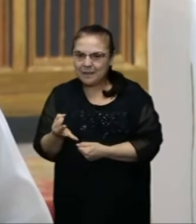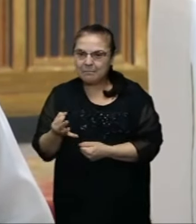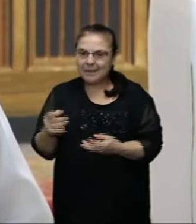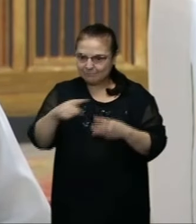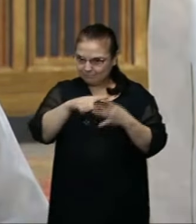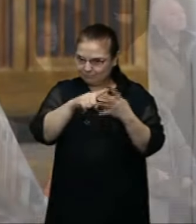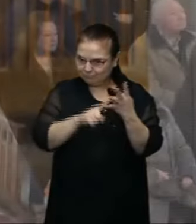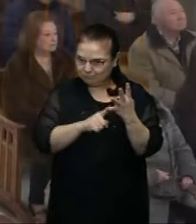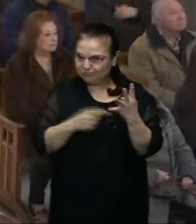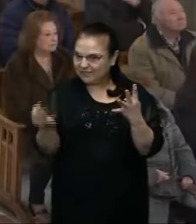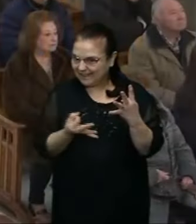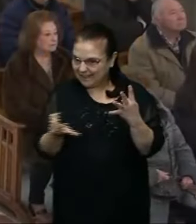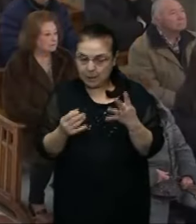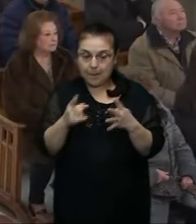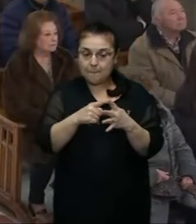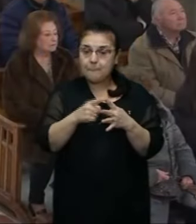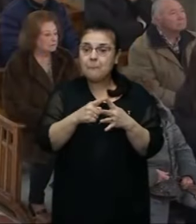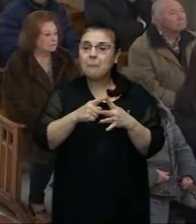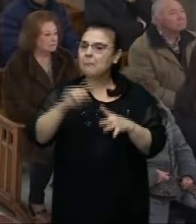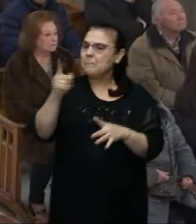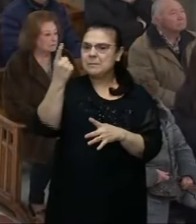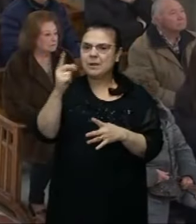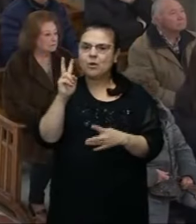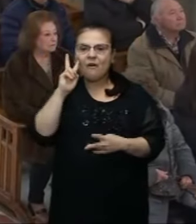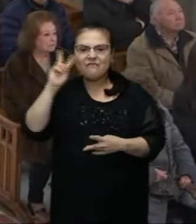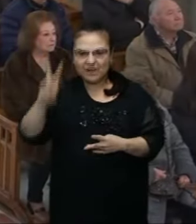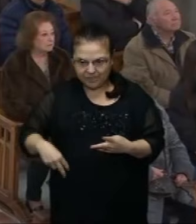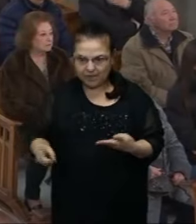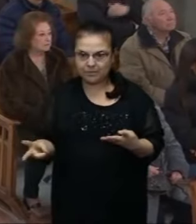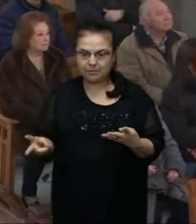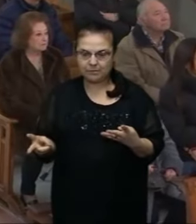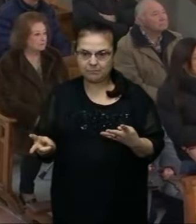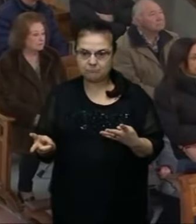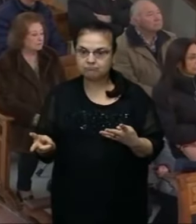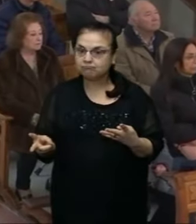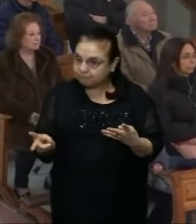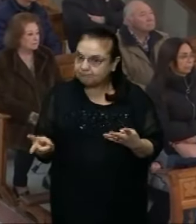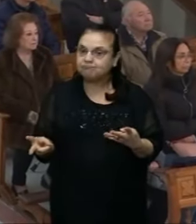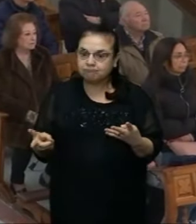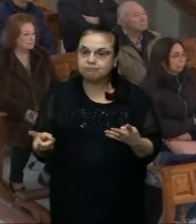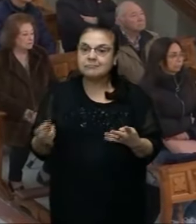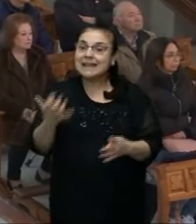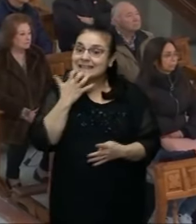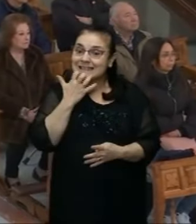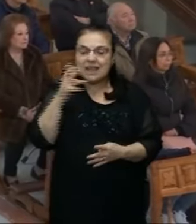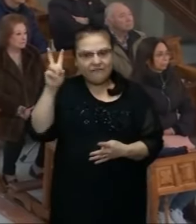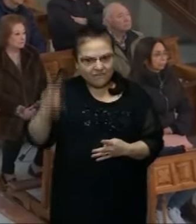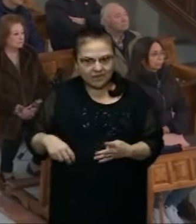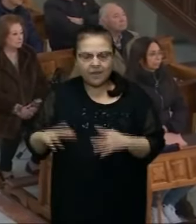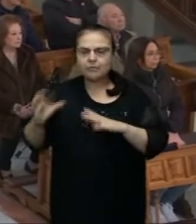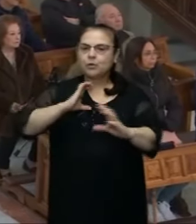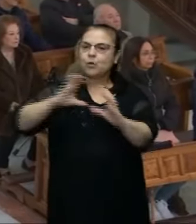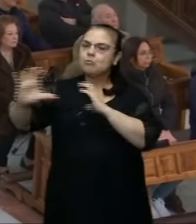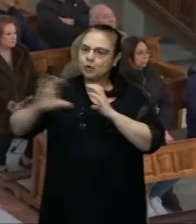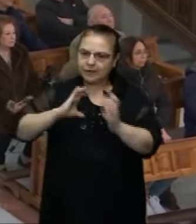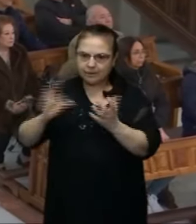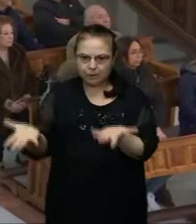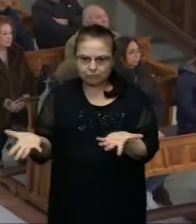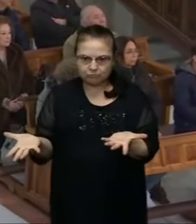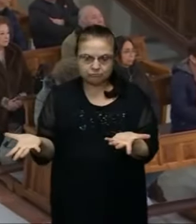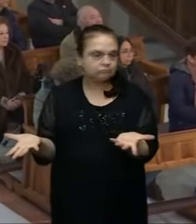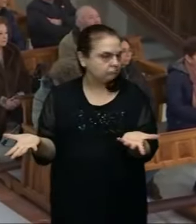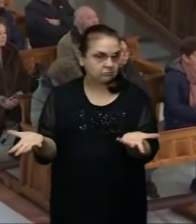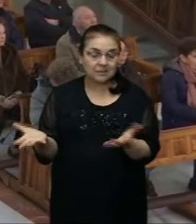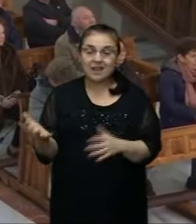verdadera, porque solo cuando se dice la verdad se produce la comunicación. Cuando decimos una mentira,